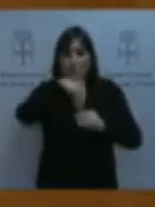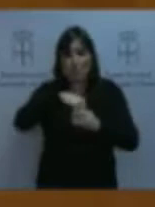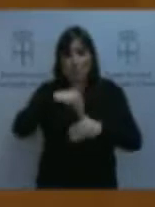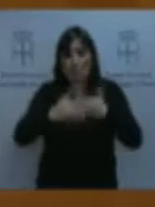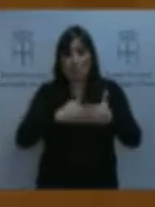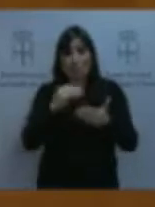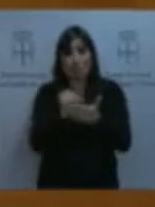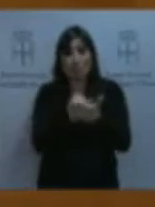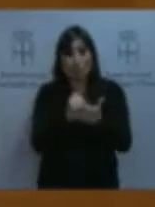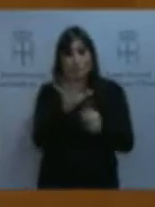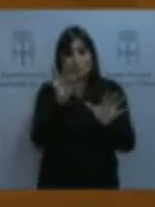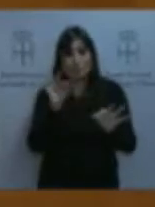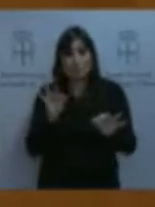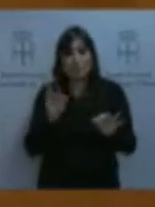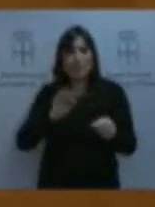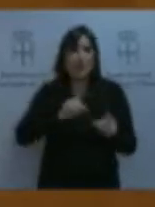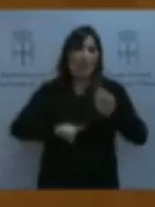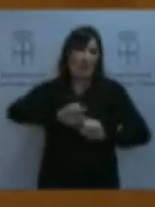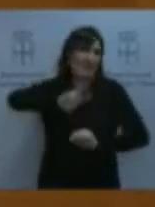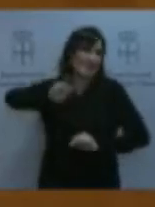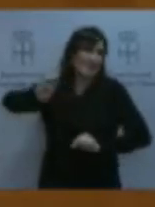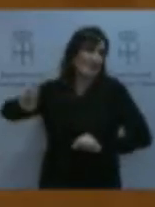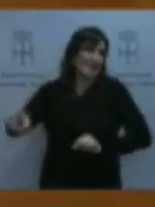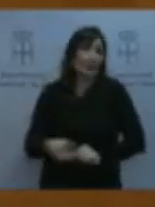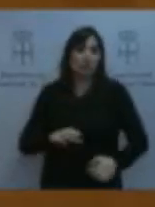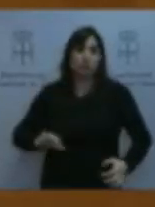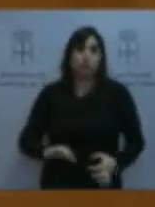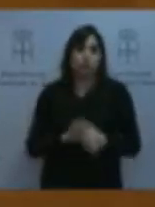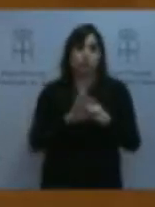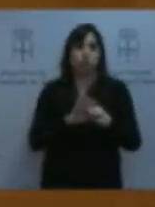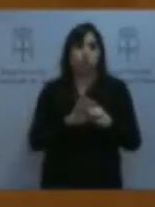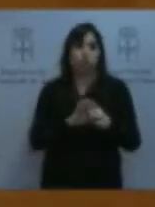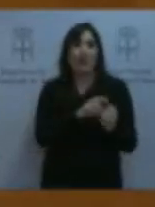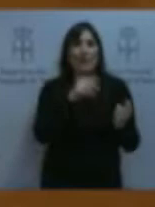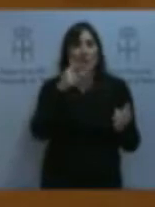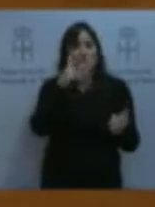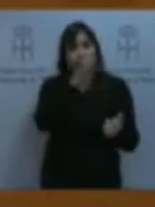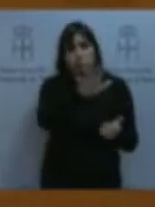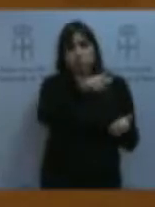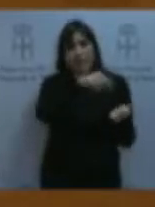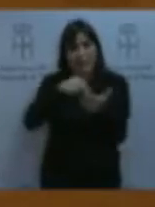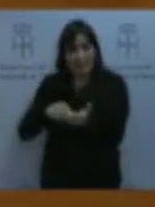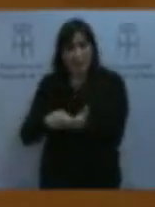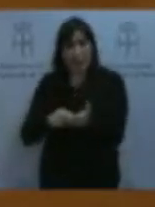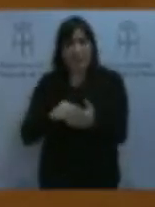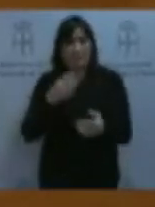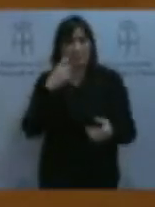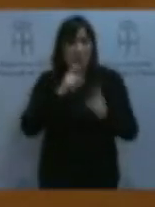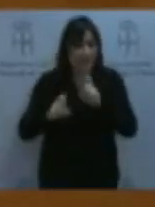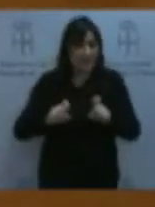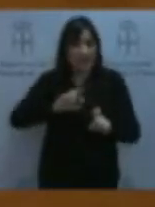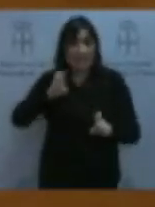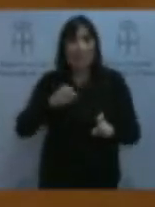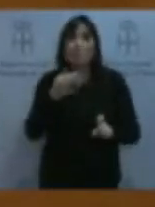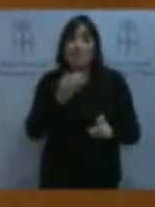problemática que ha conllevado múltiples reclamaciones, recursos, incluso la obligación por parte de los tribunales de repetir